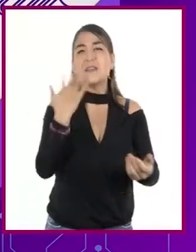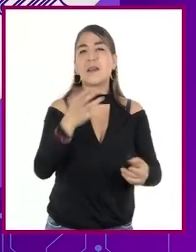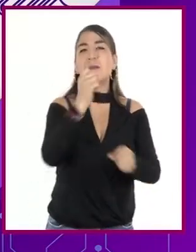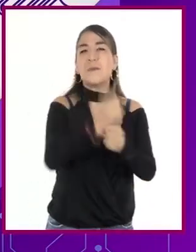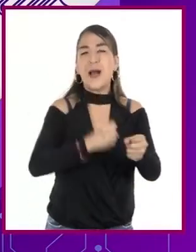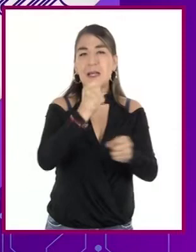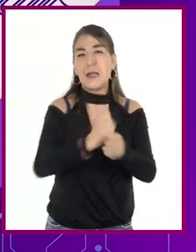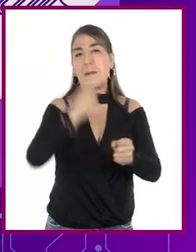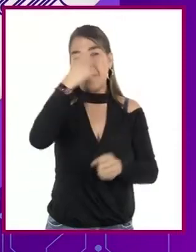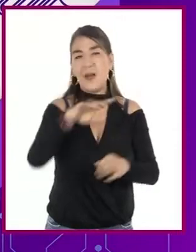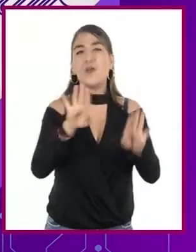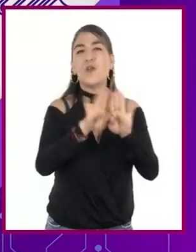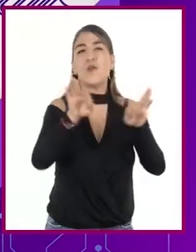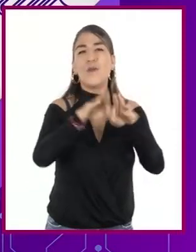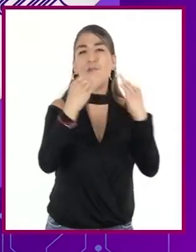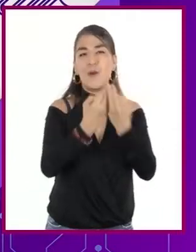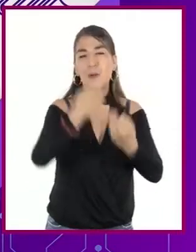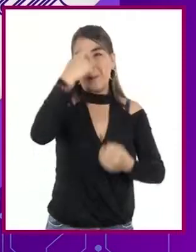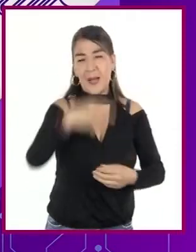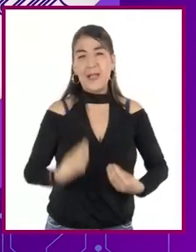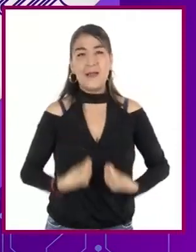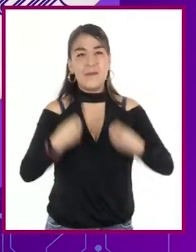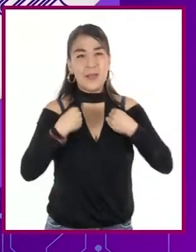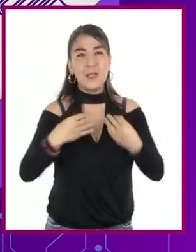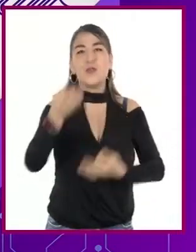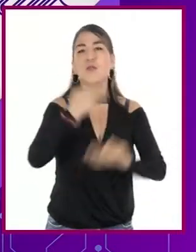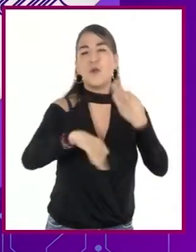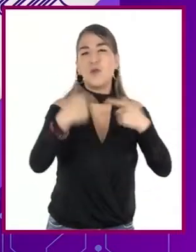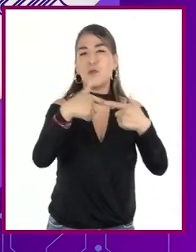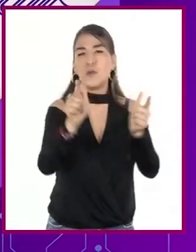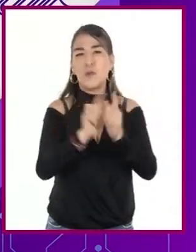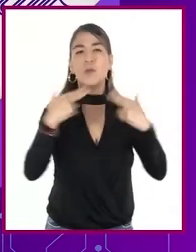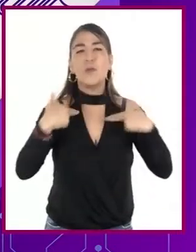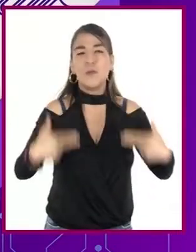que constituyen la forma de vida de los grupos humanos.